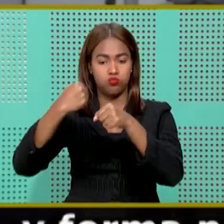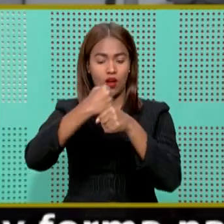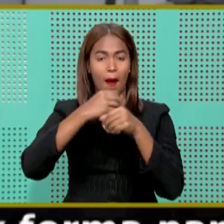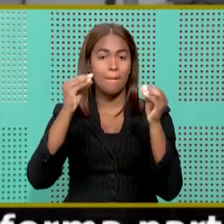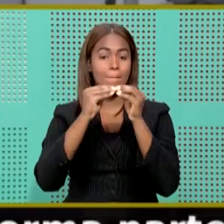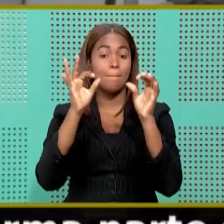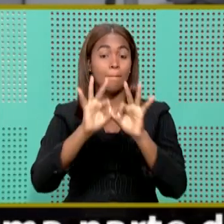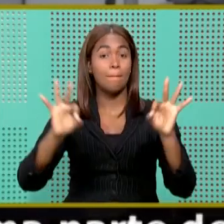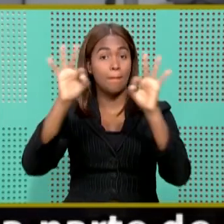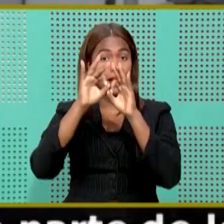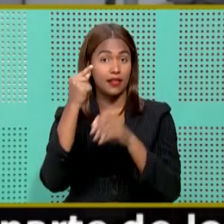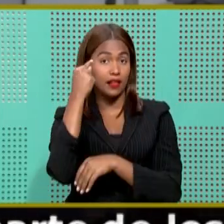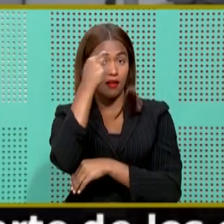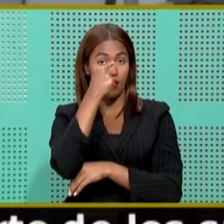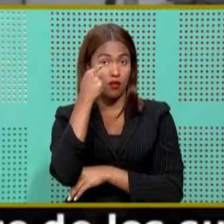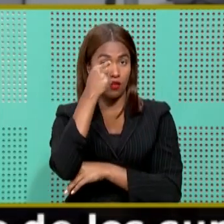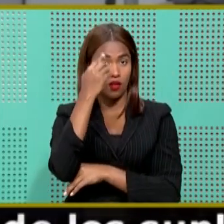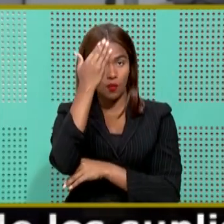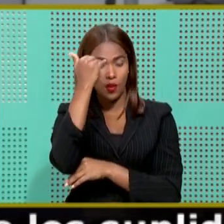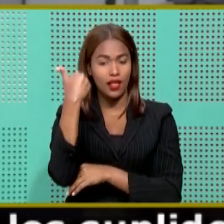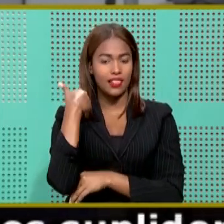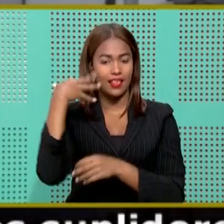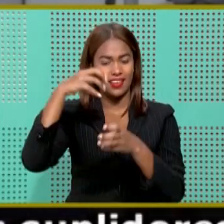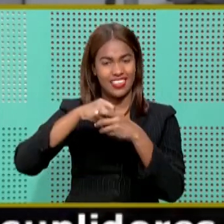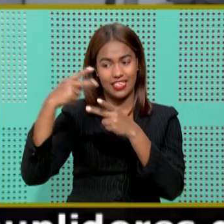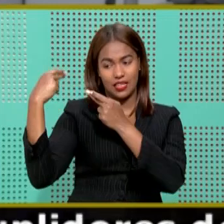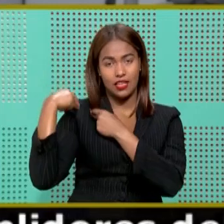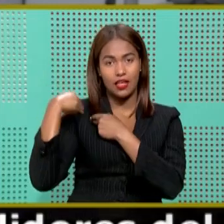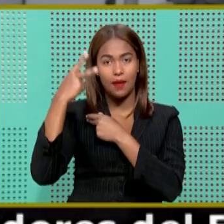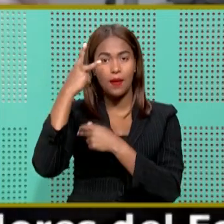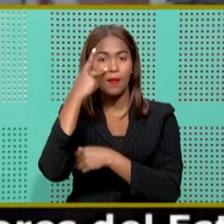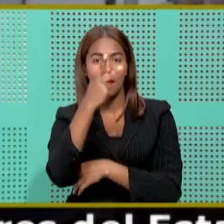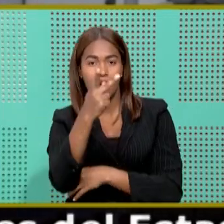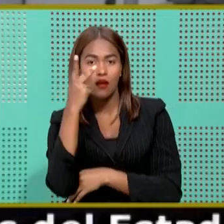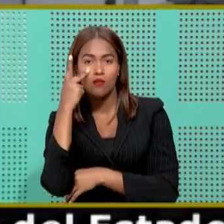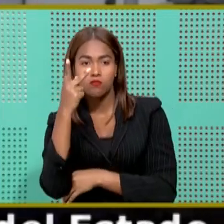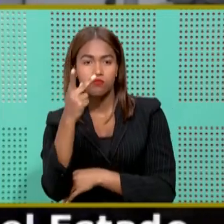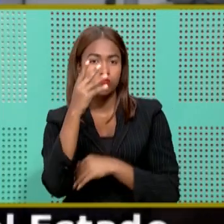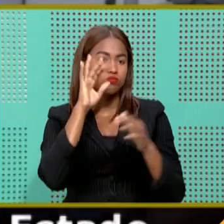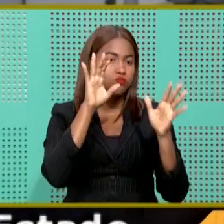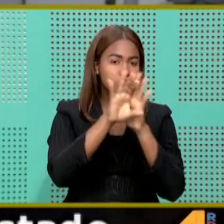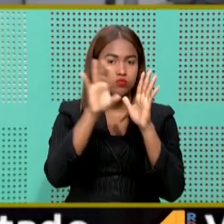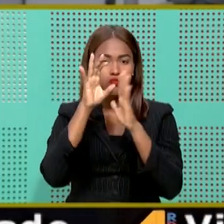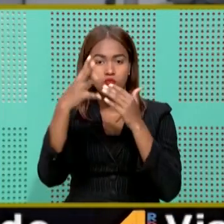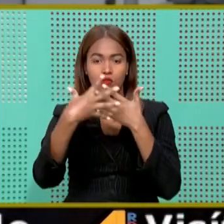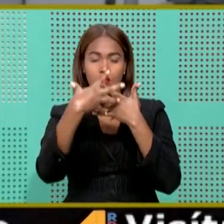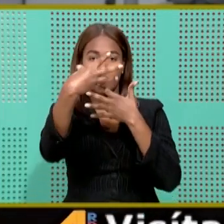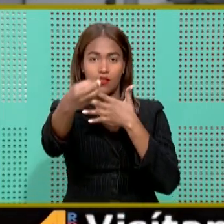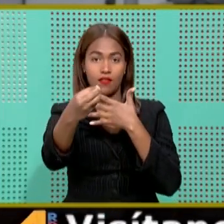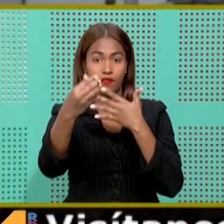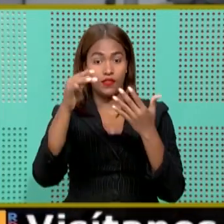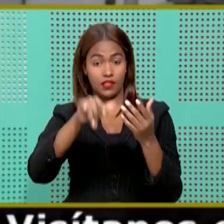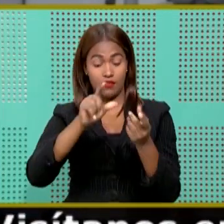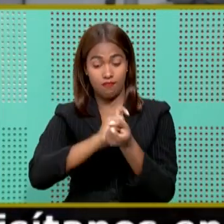del ojo, puesto que contiene las células encargadas de captar las imágenes luminosas del exterior, las cuales son transformadas en una corriente